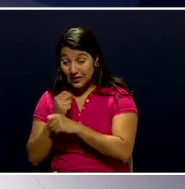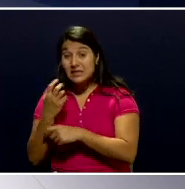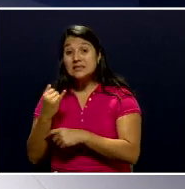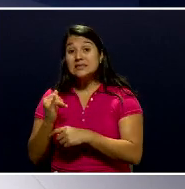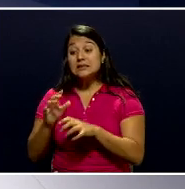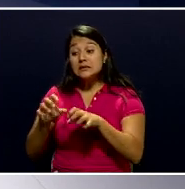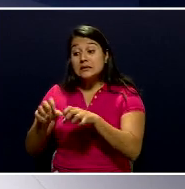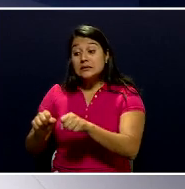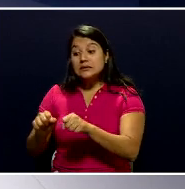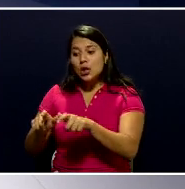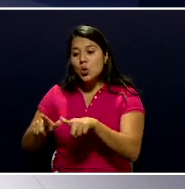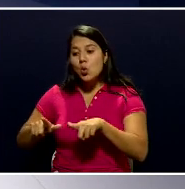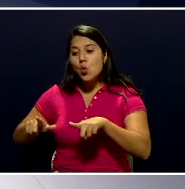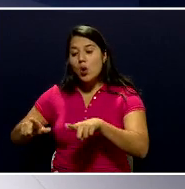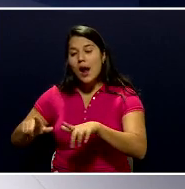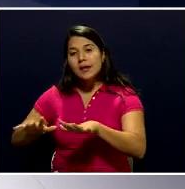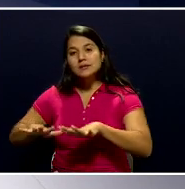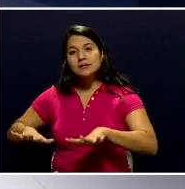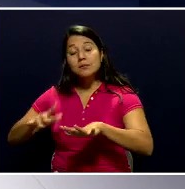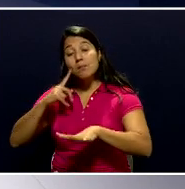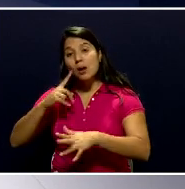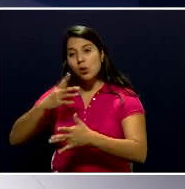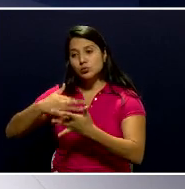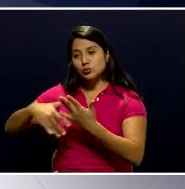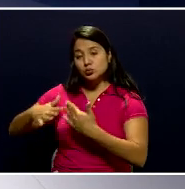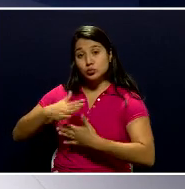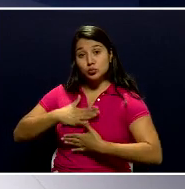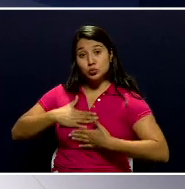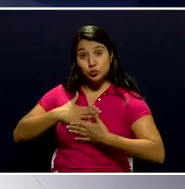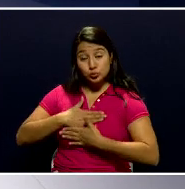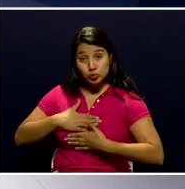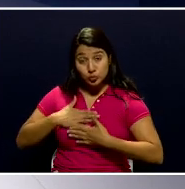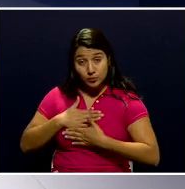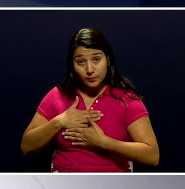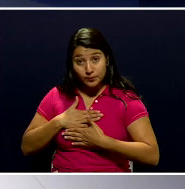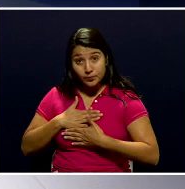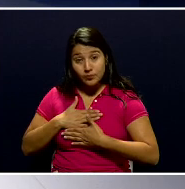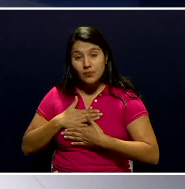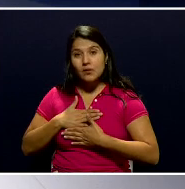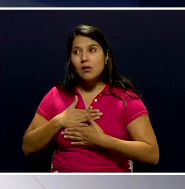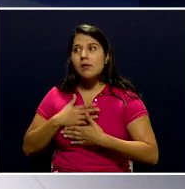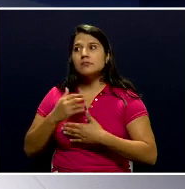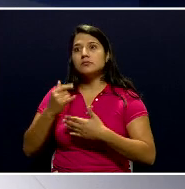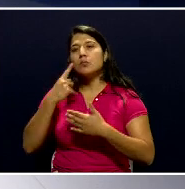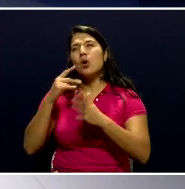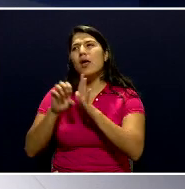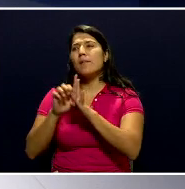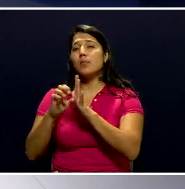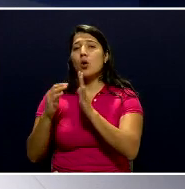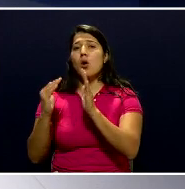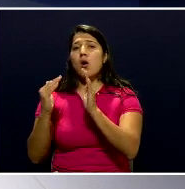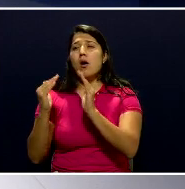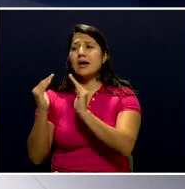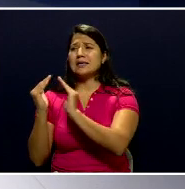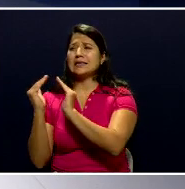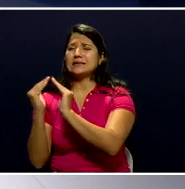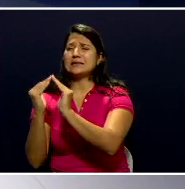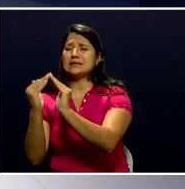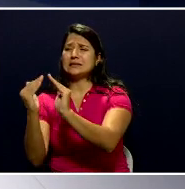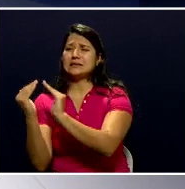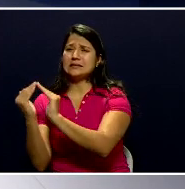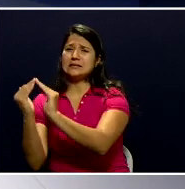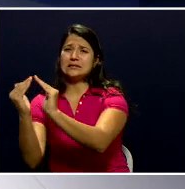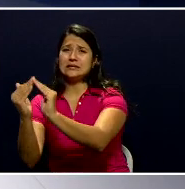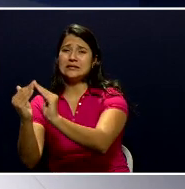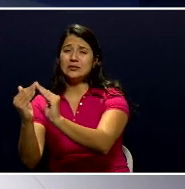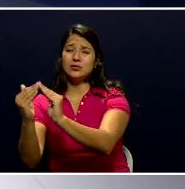esos espacios de encuentro, esos espacios verdes en los extremos o en los espacios residuales de los residenciales,